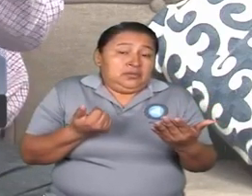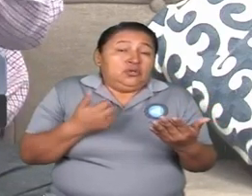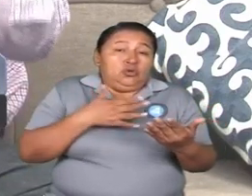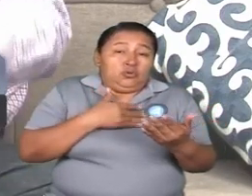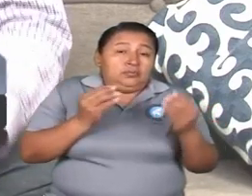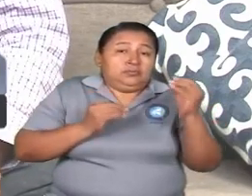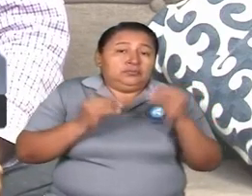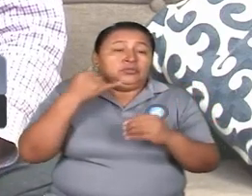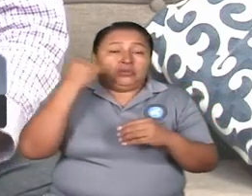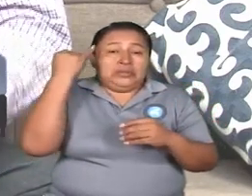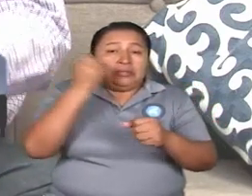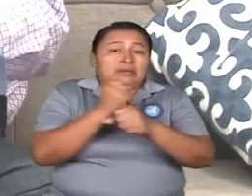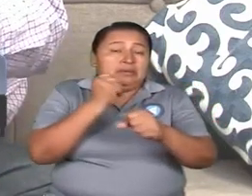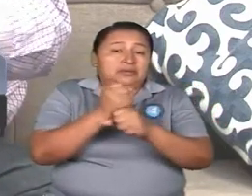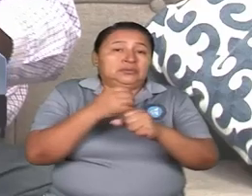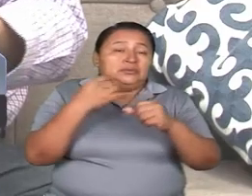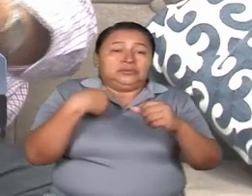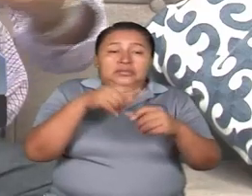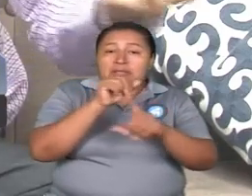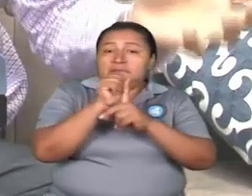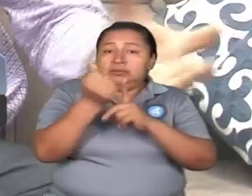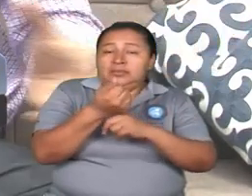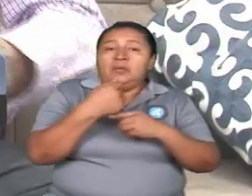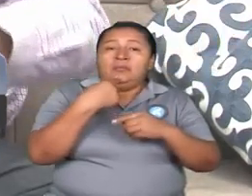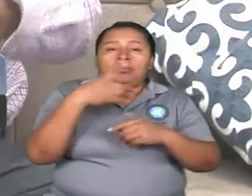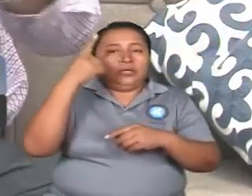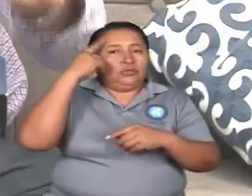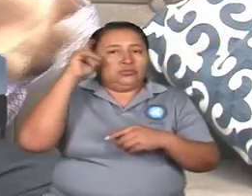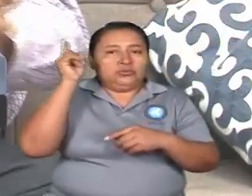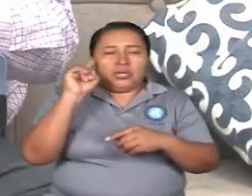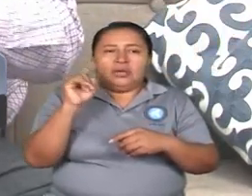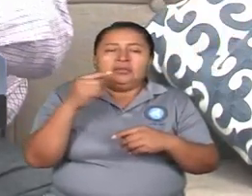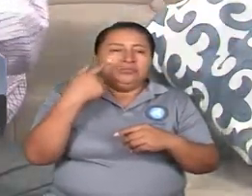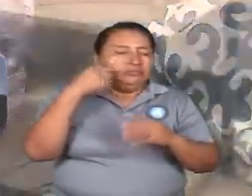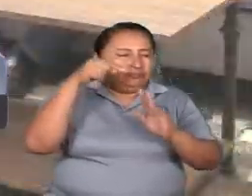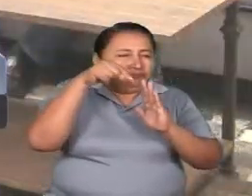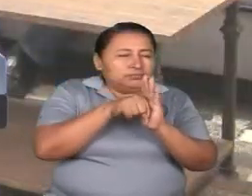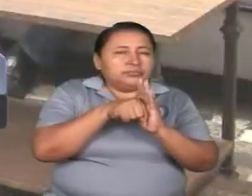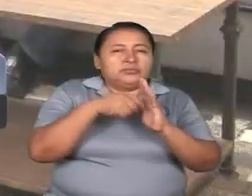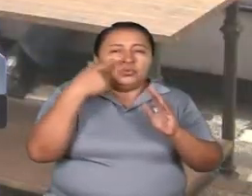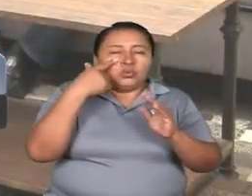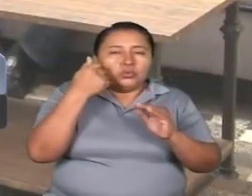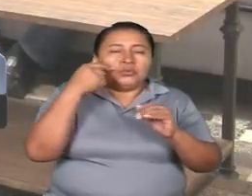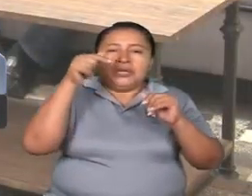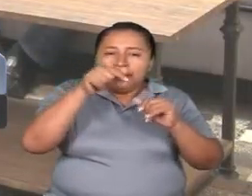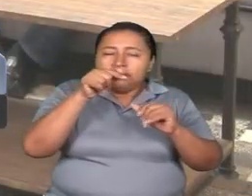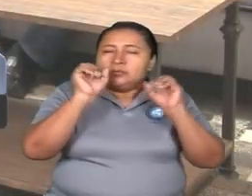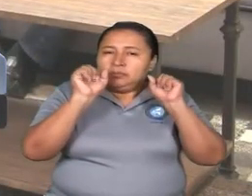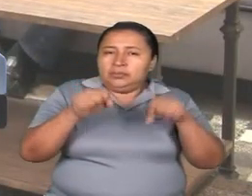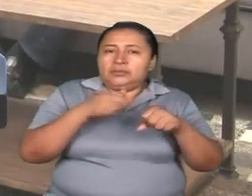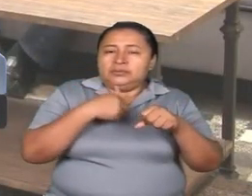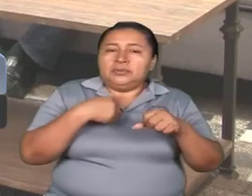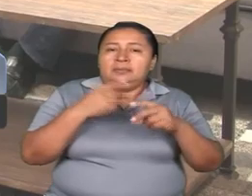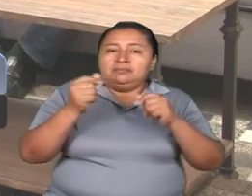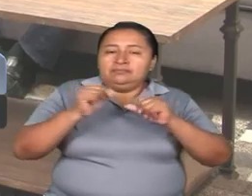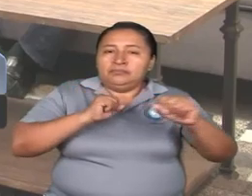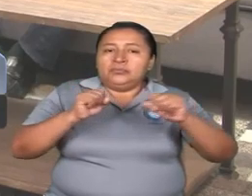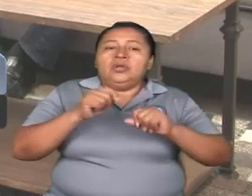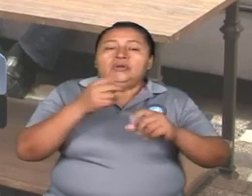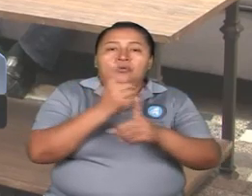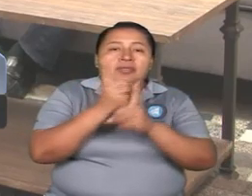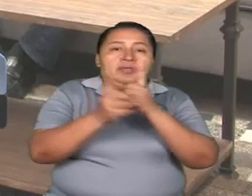adecuada sobre el trabajo legislativo, porque no conoce los detalles de las interioridades. Entonces esa posibilidad la tiene el canal